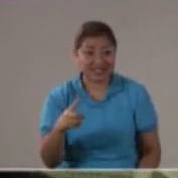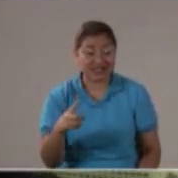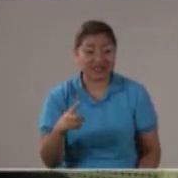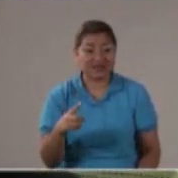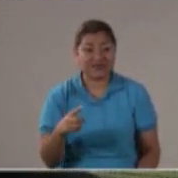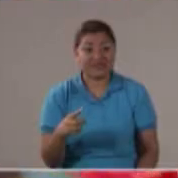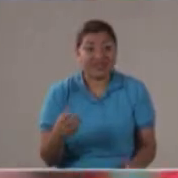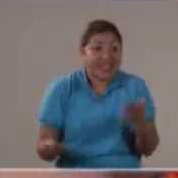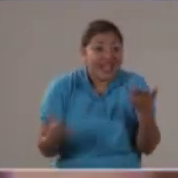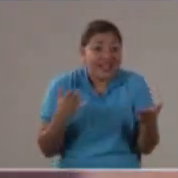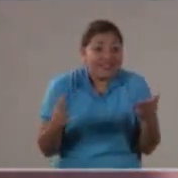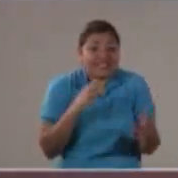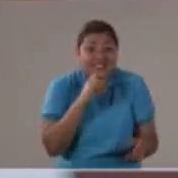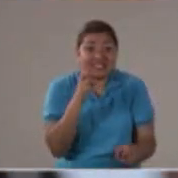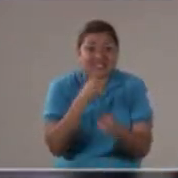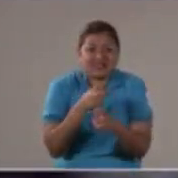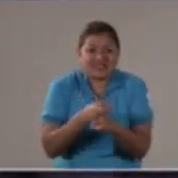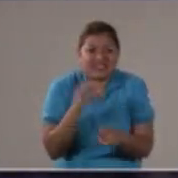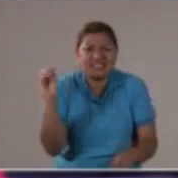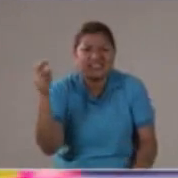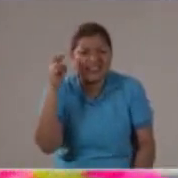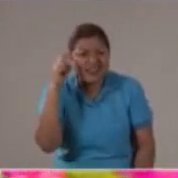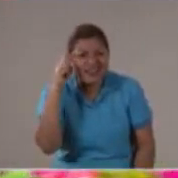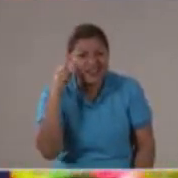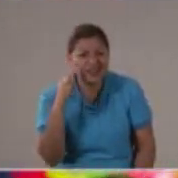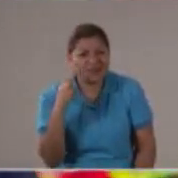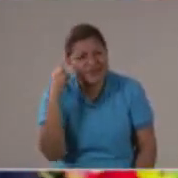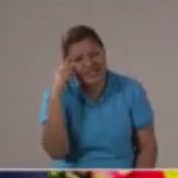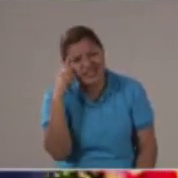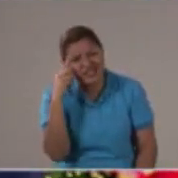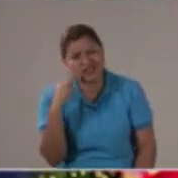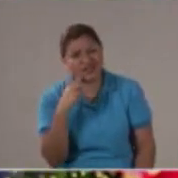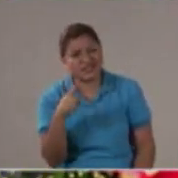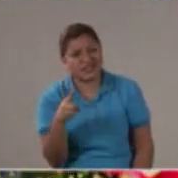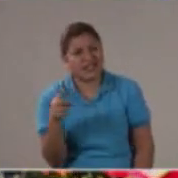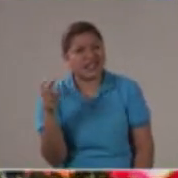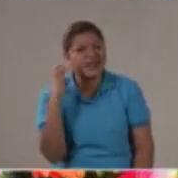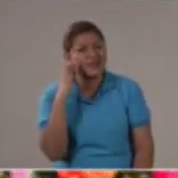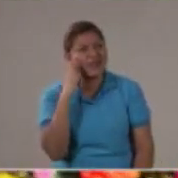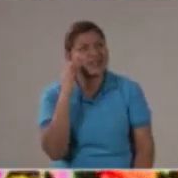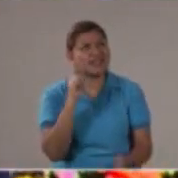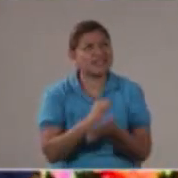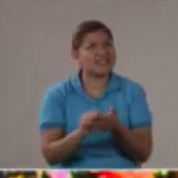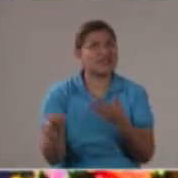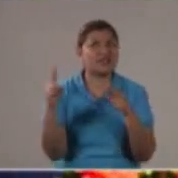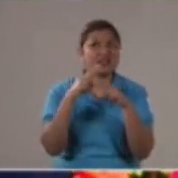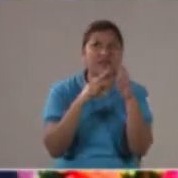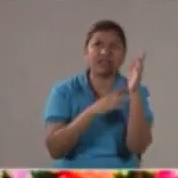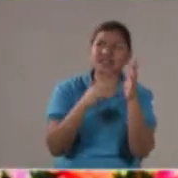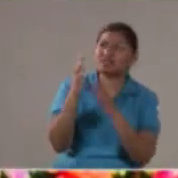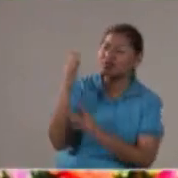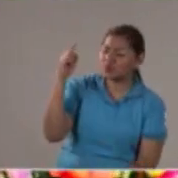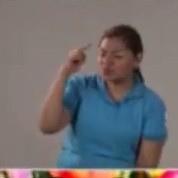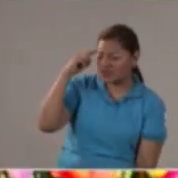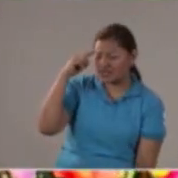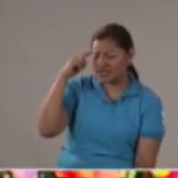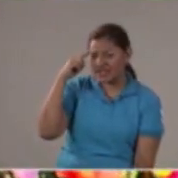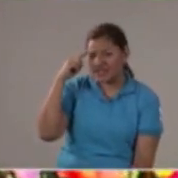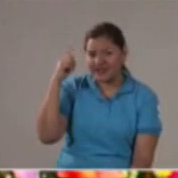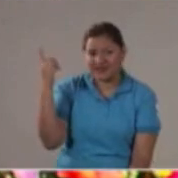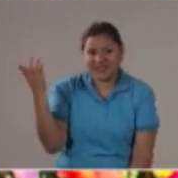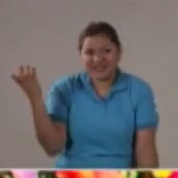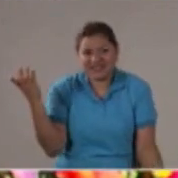cuesta? ¿Qué le voy a decir a este hermano? Le voy a decir, vamos a ver, Padre Santo, en el nombre de Jesús. Bueno, empiezo a decirle algo,